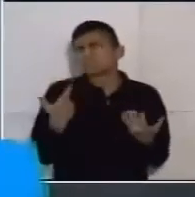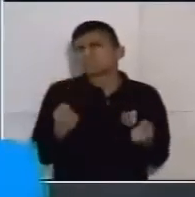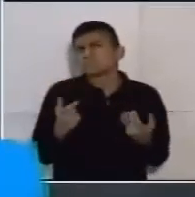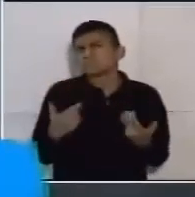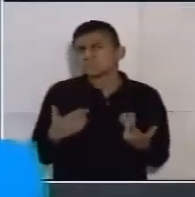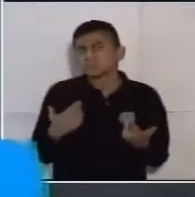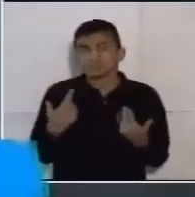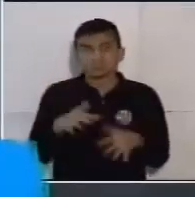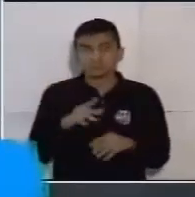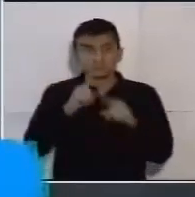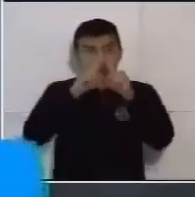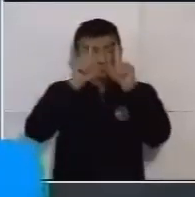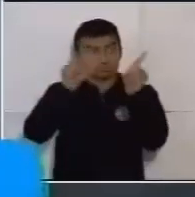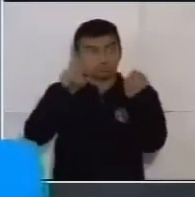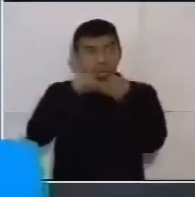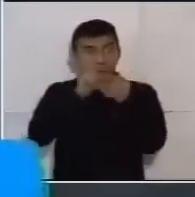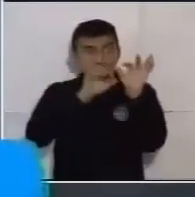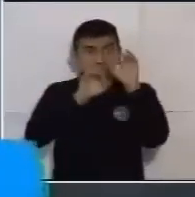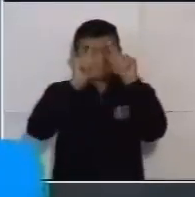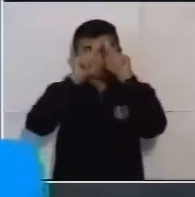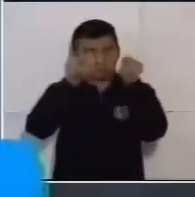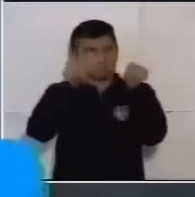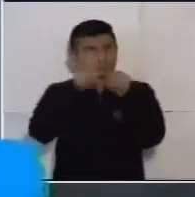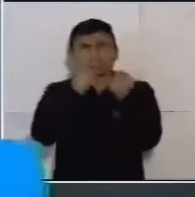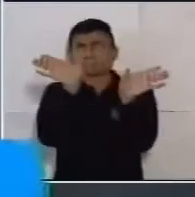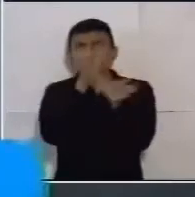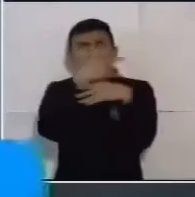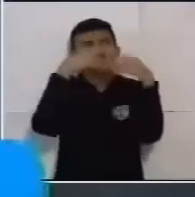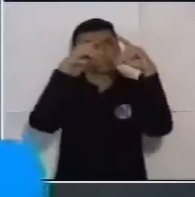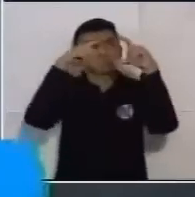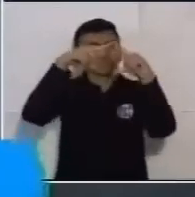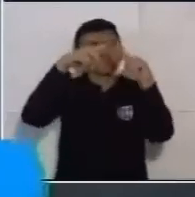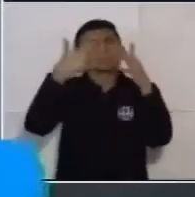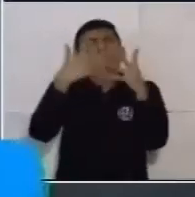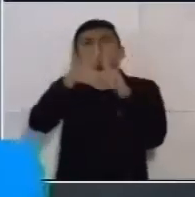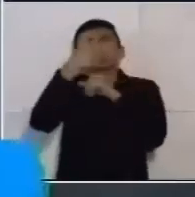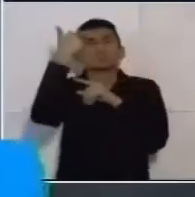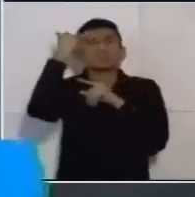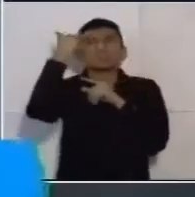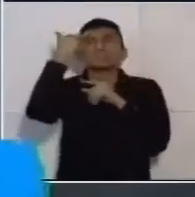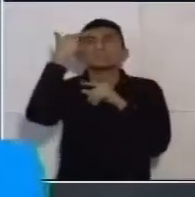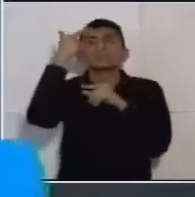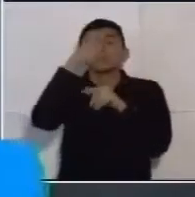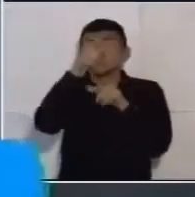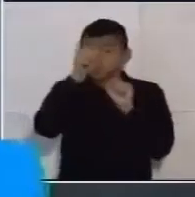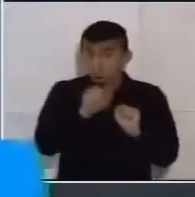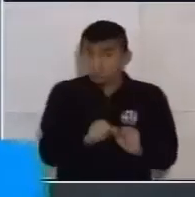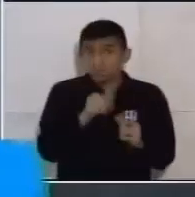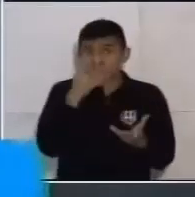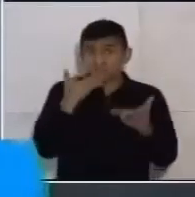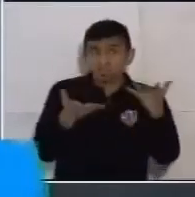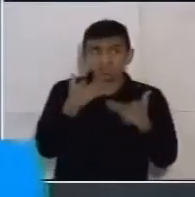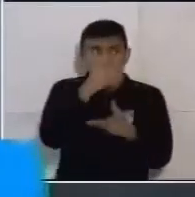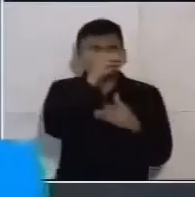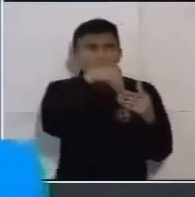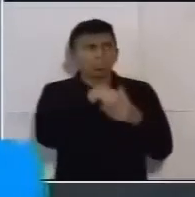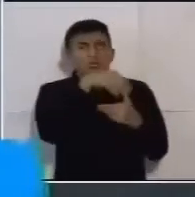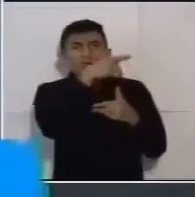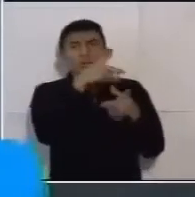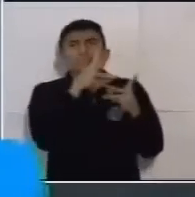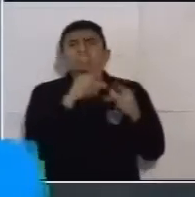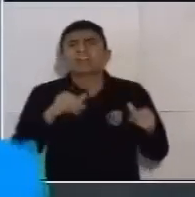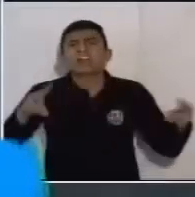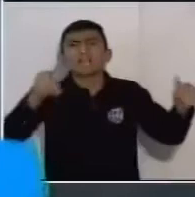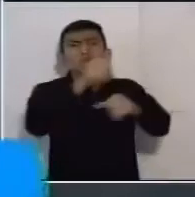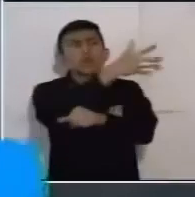Ya no es ni cuadrado, ni rectángulo, ni triángulo, ¿sí? Pero puede ser un terreno que le dejaron a alguien y